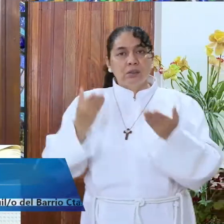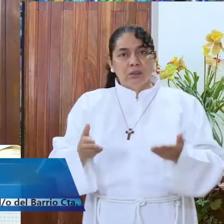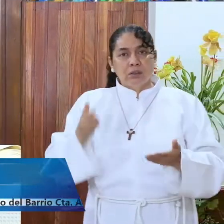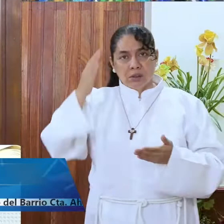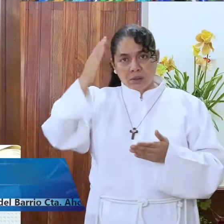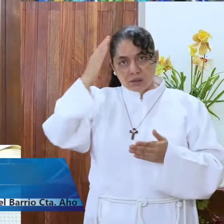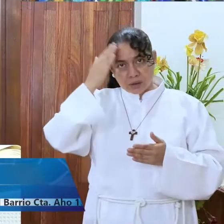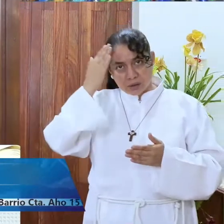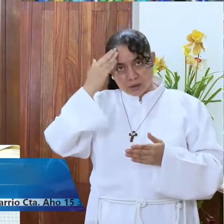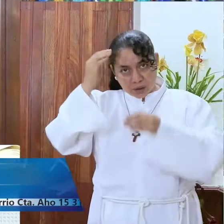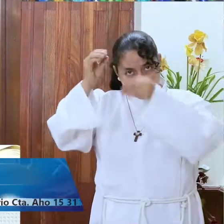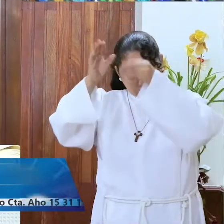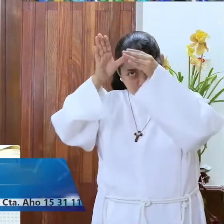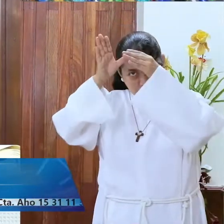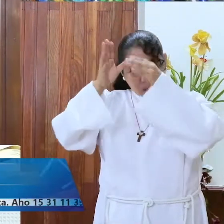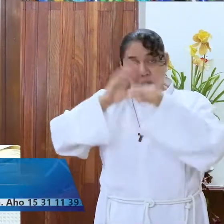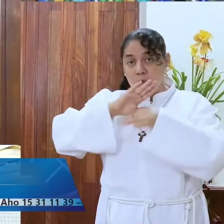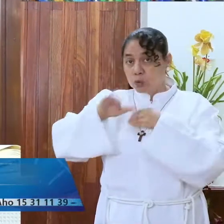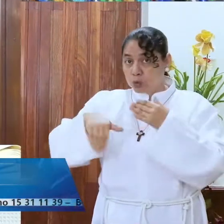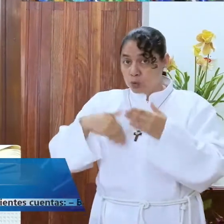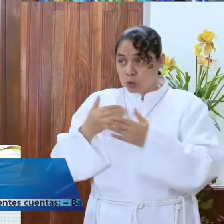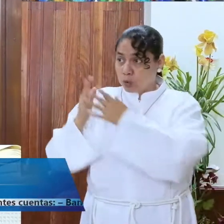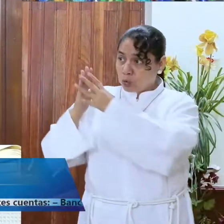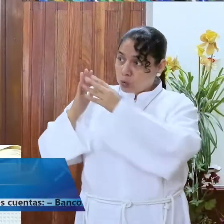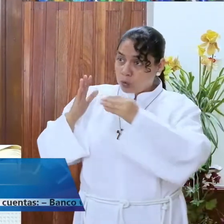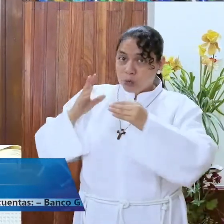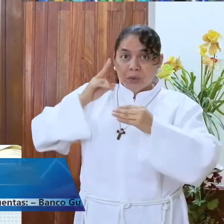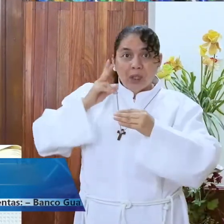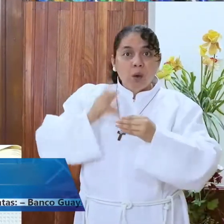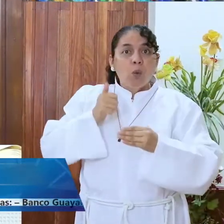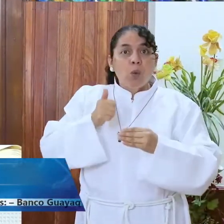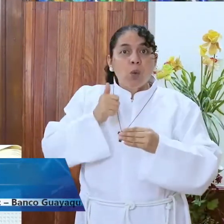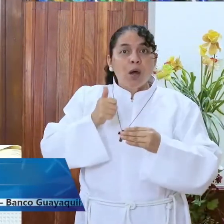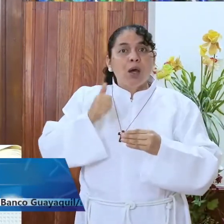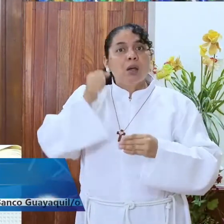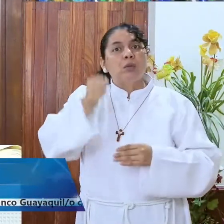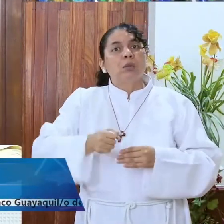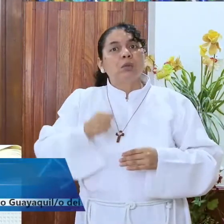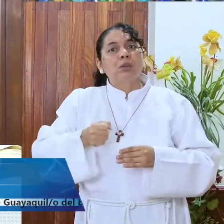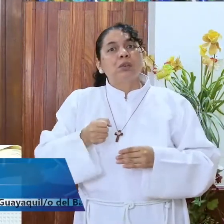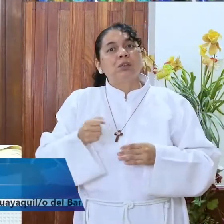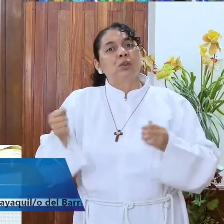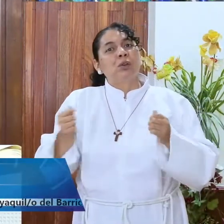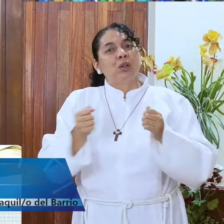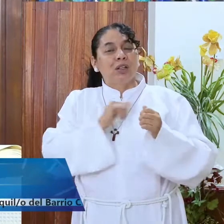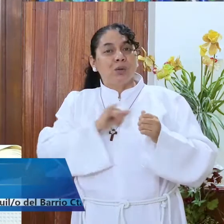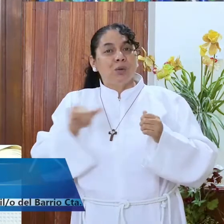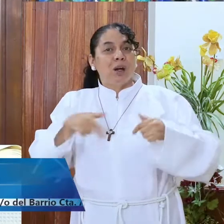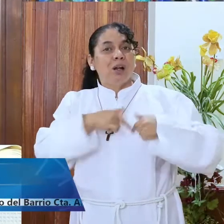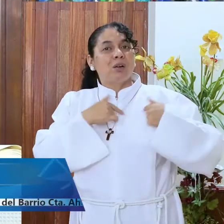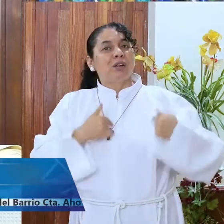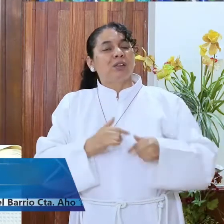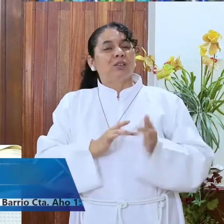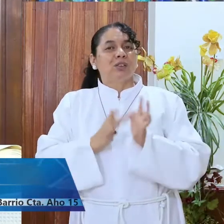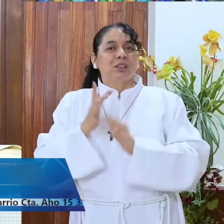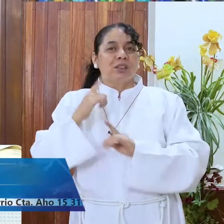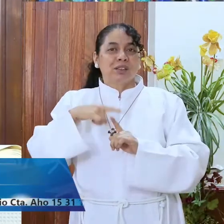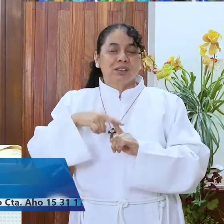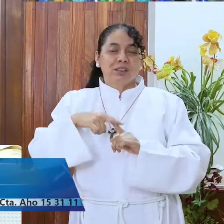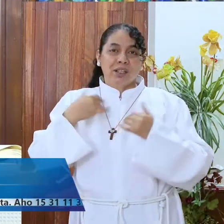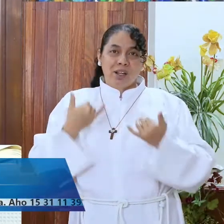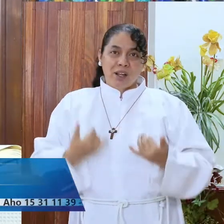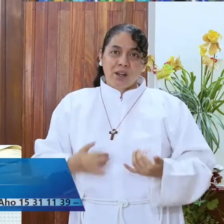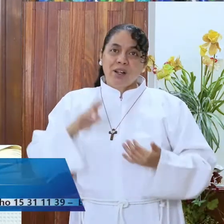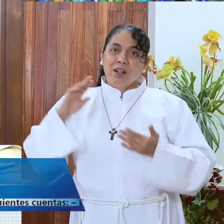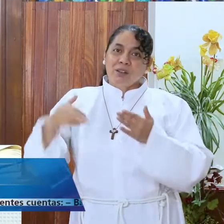para que seamos los buenos pastores esos pastores según el corazón de dios pero les invito a